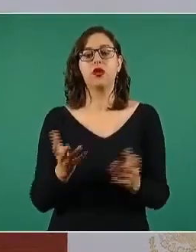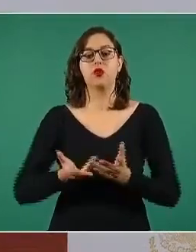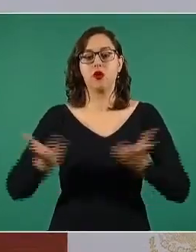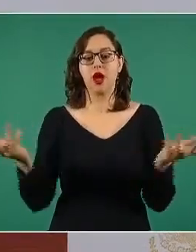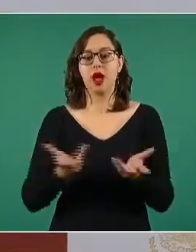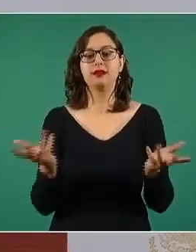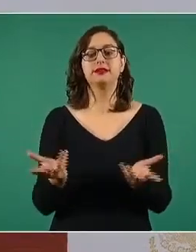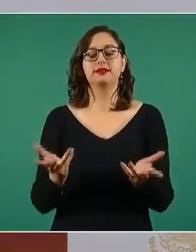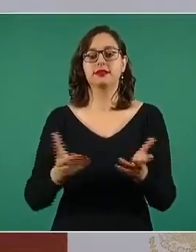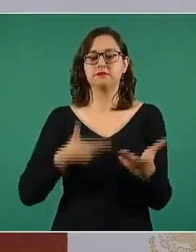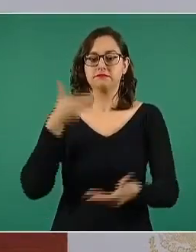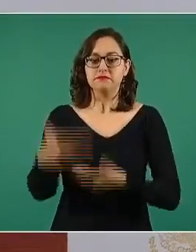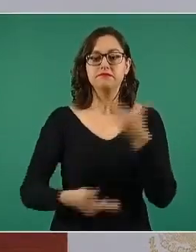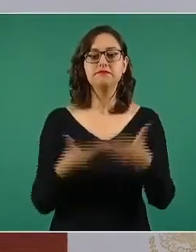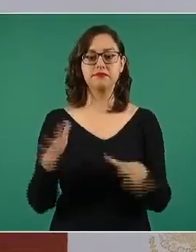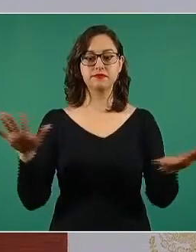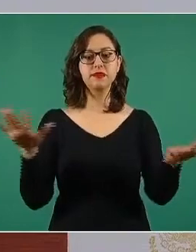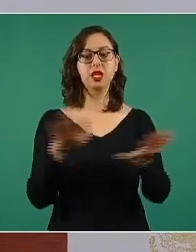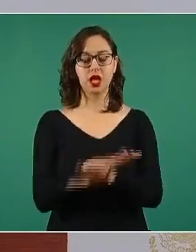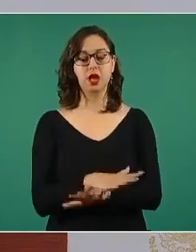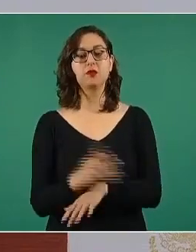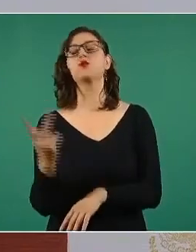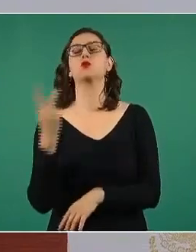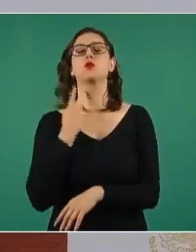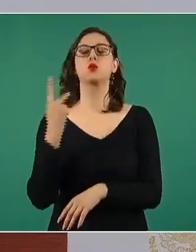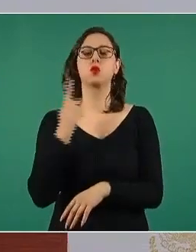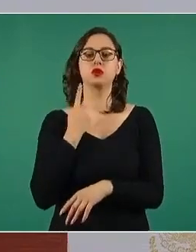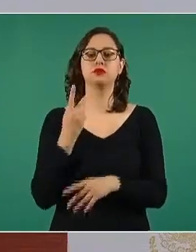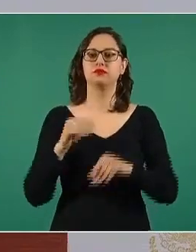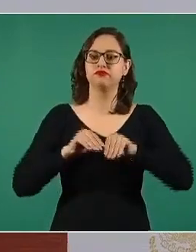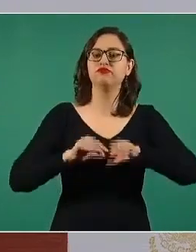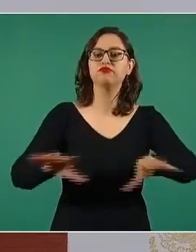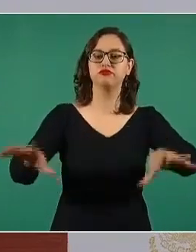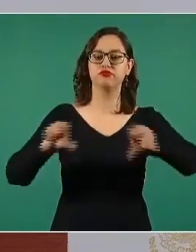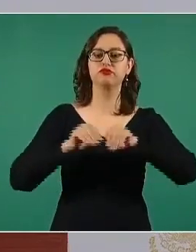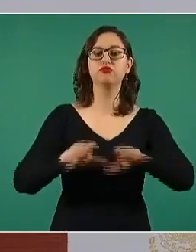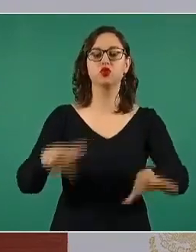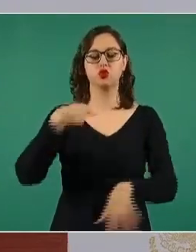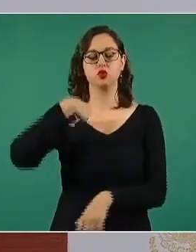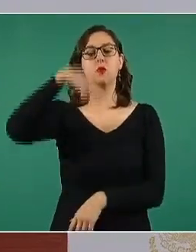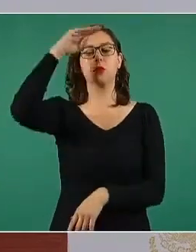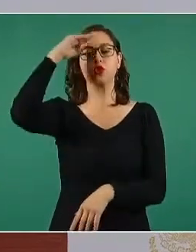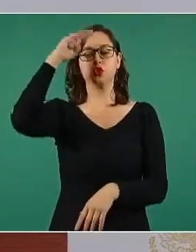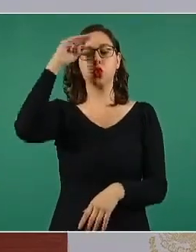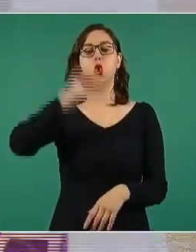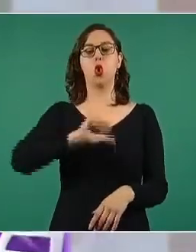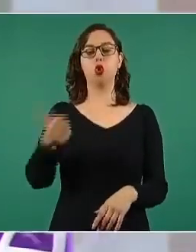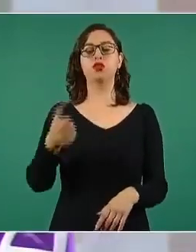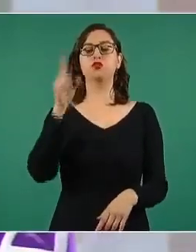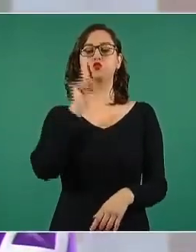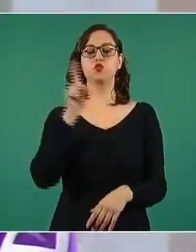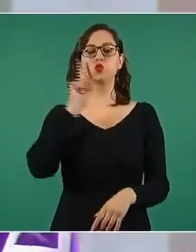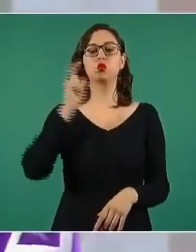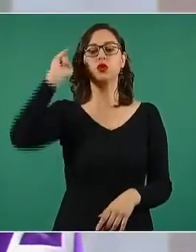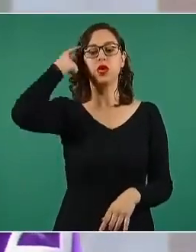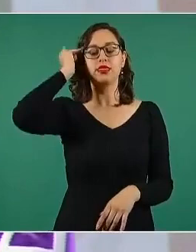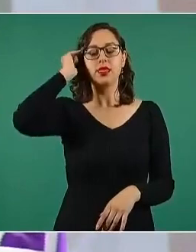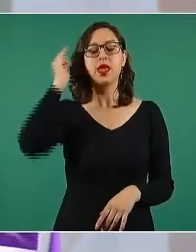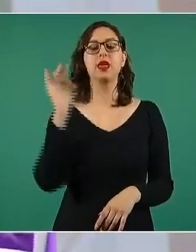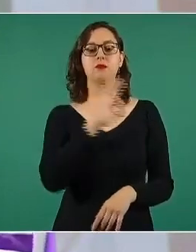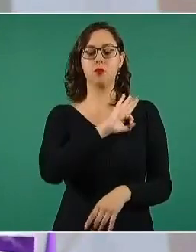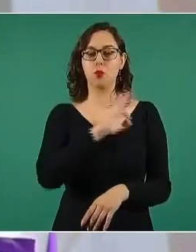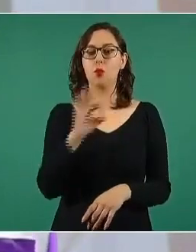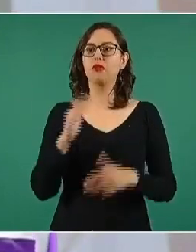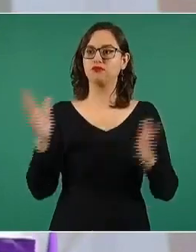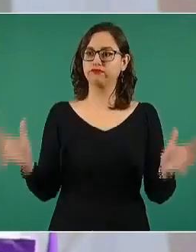cambios y políticas. Yo creo que podemos influir e inspirar a otras mujeres indígenas a que se involucren en crear un futuro lleno